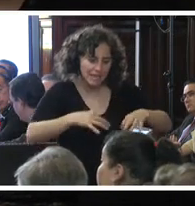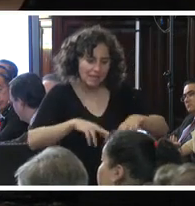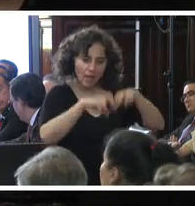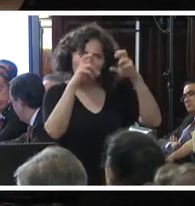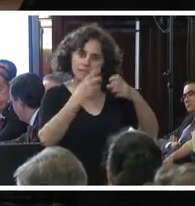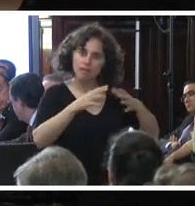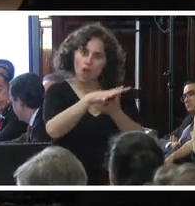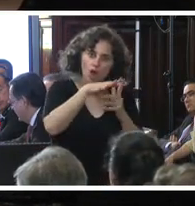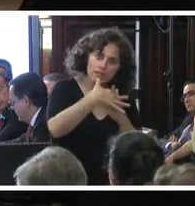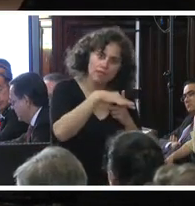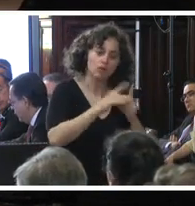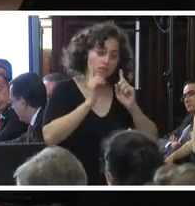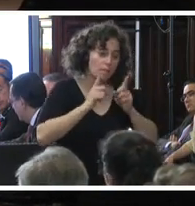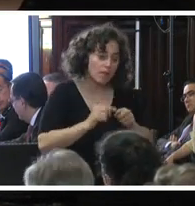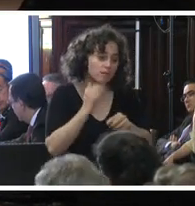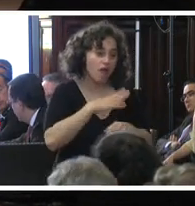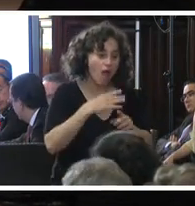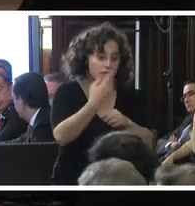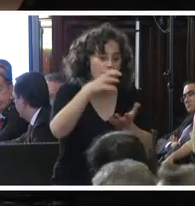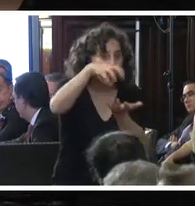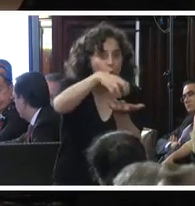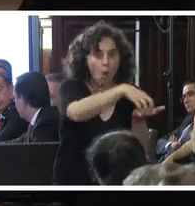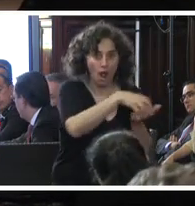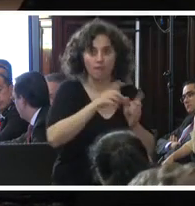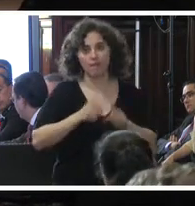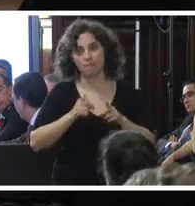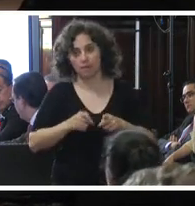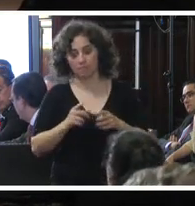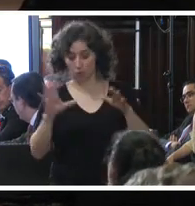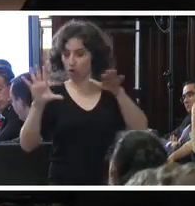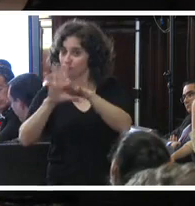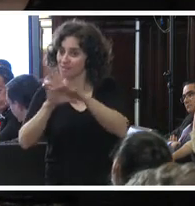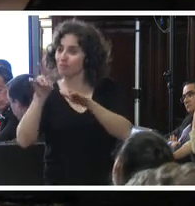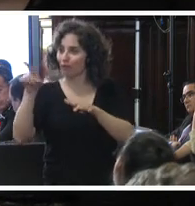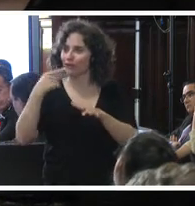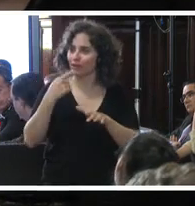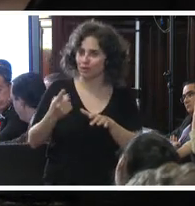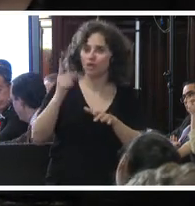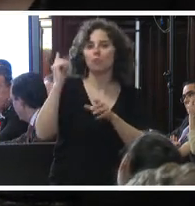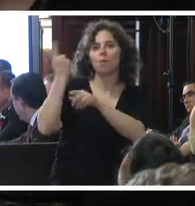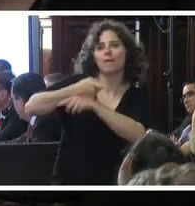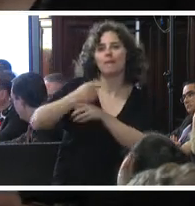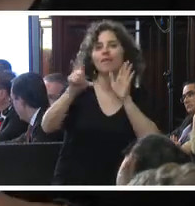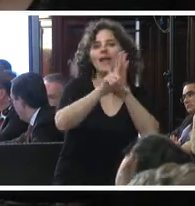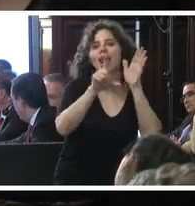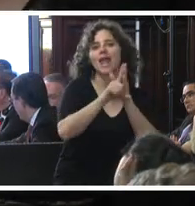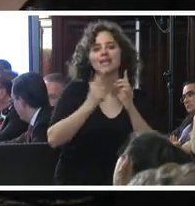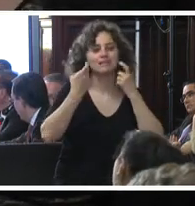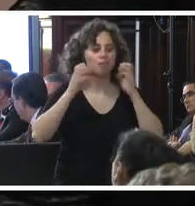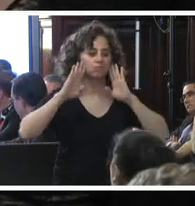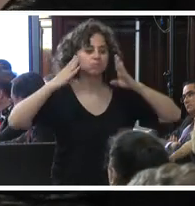y lo tendremos también en las instancias locales. Coincidimos con usted, comisionada, y ahora por mandato de ley tendremos que